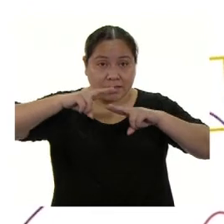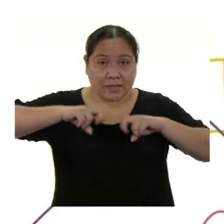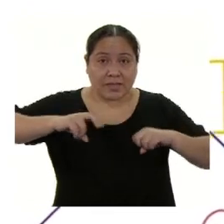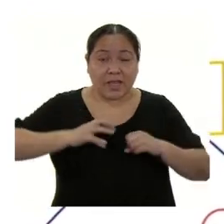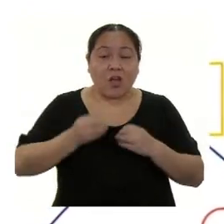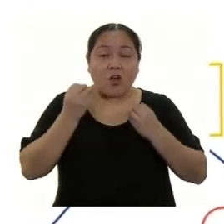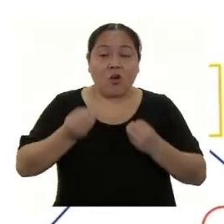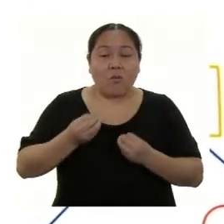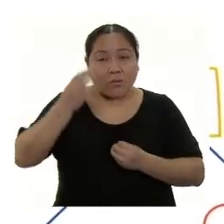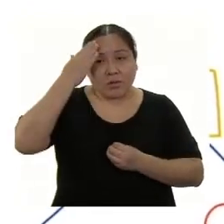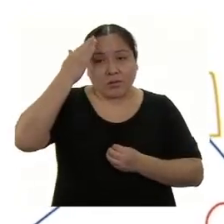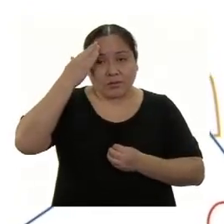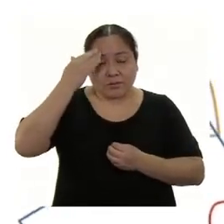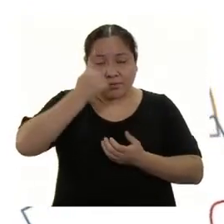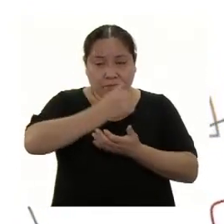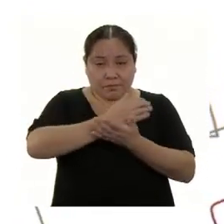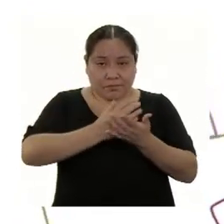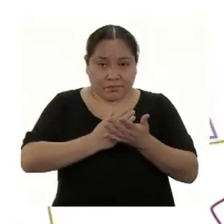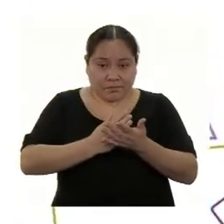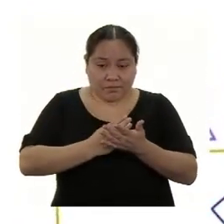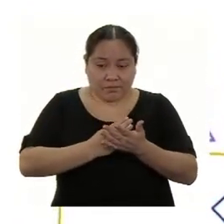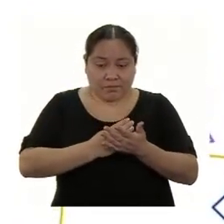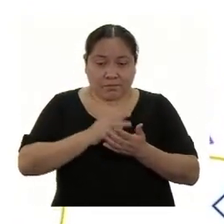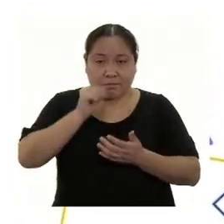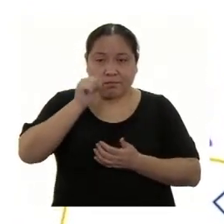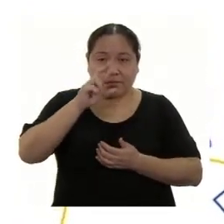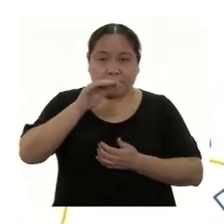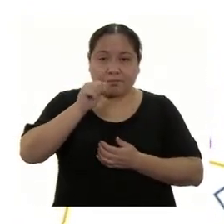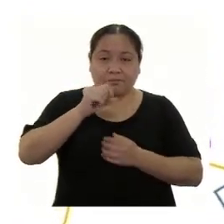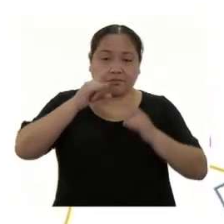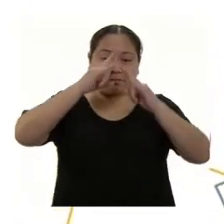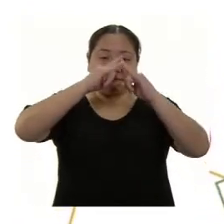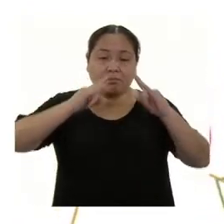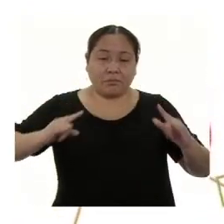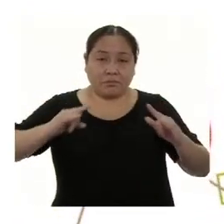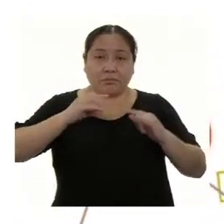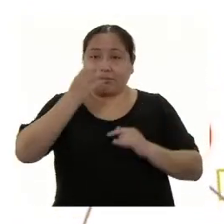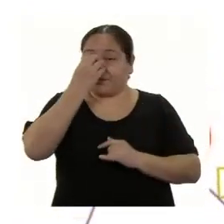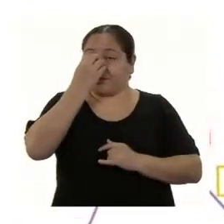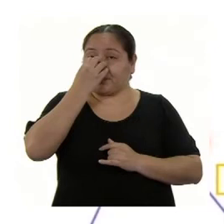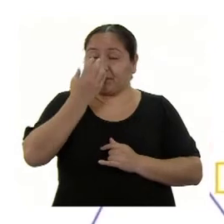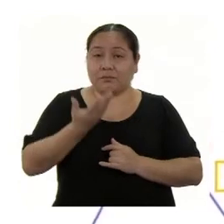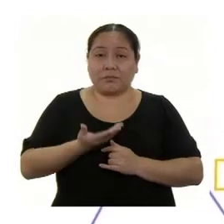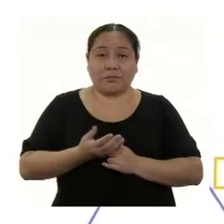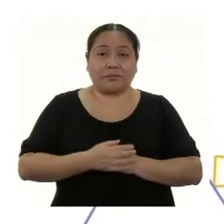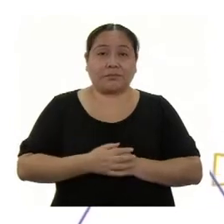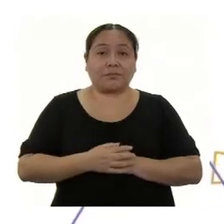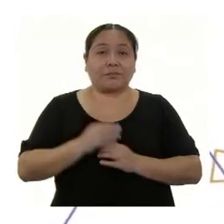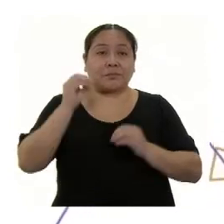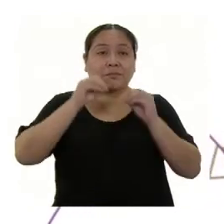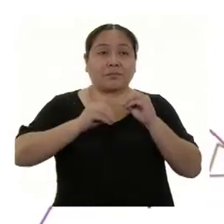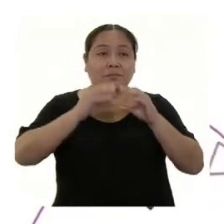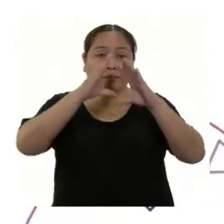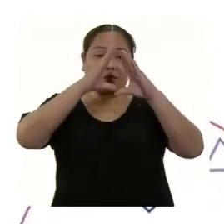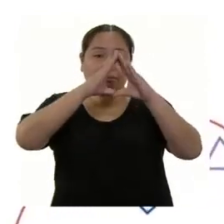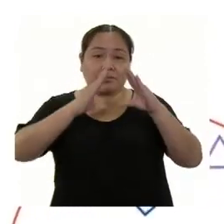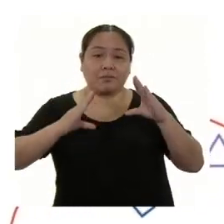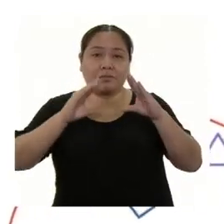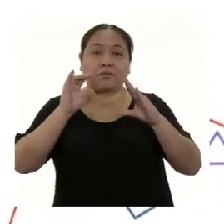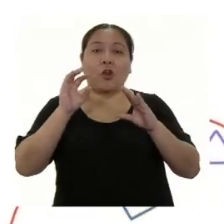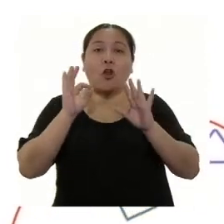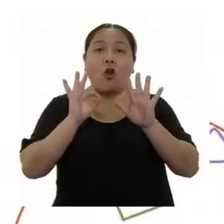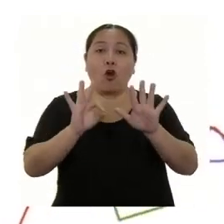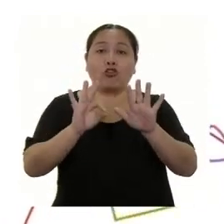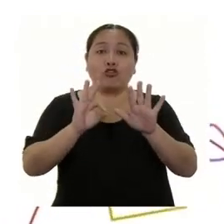se calcula parte del área total de una carpa de circo que se compone de un prisma octogonal recto,